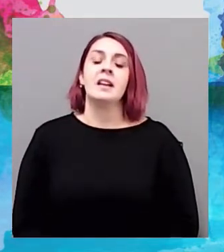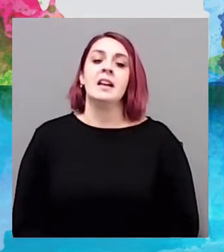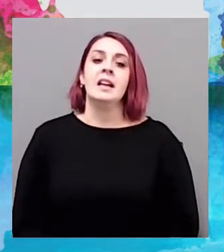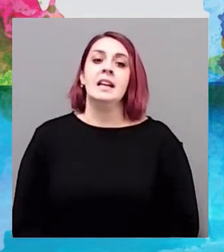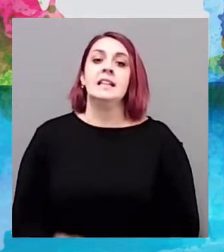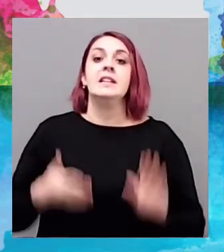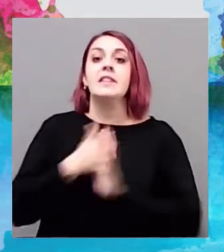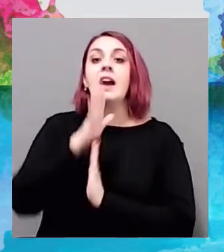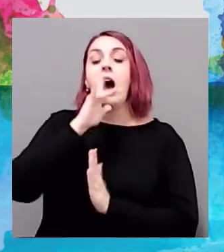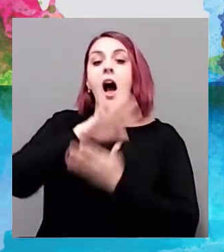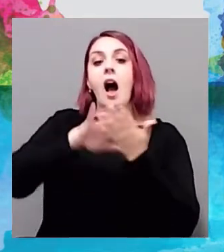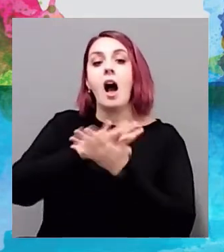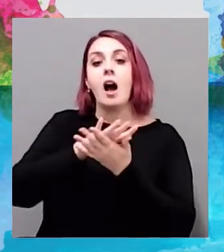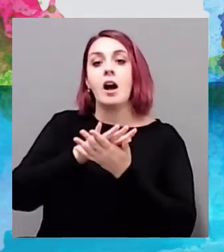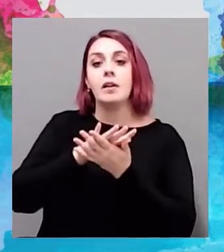integrando la